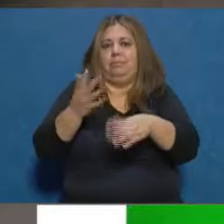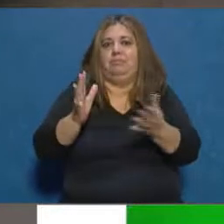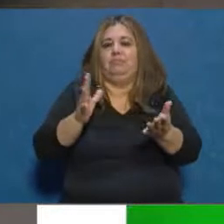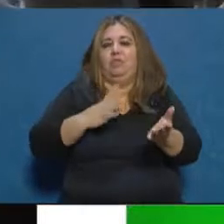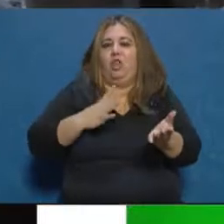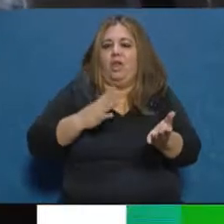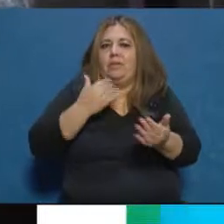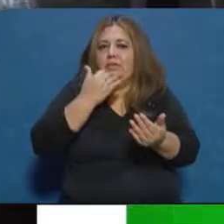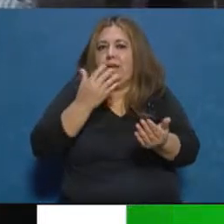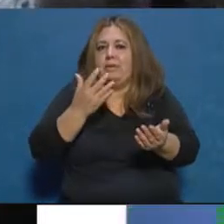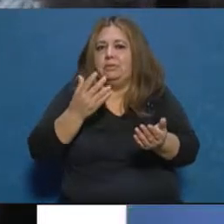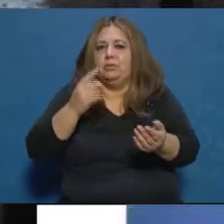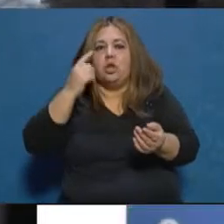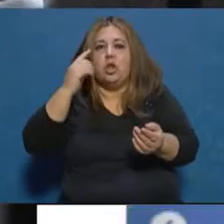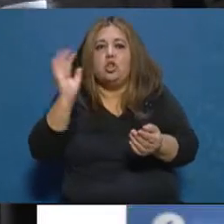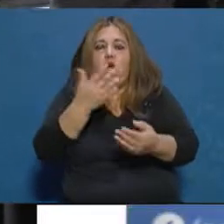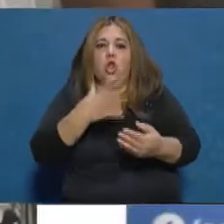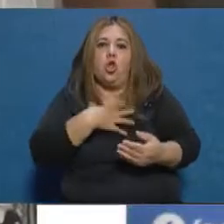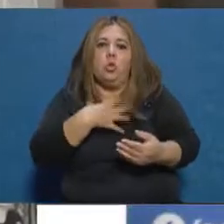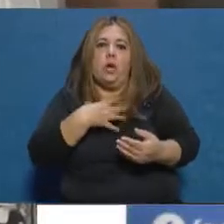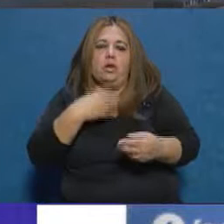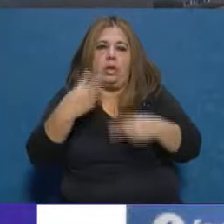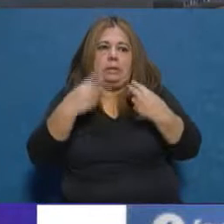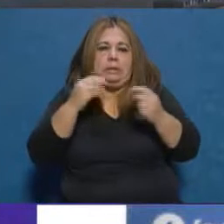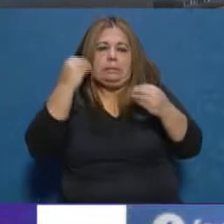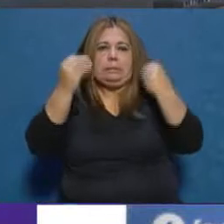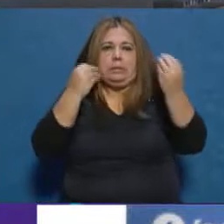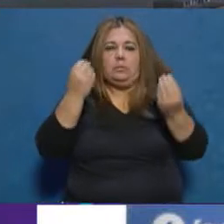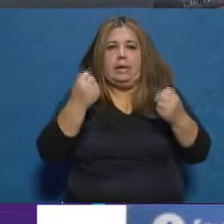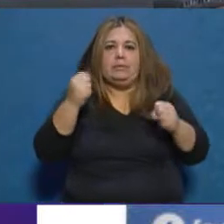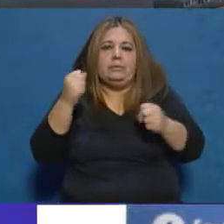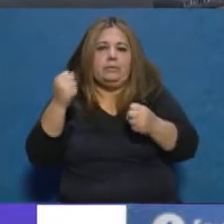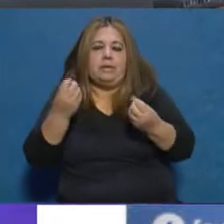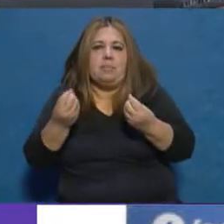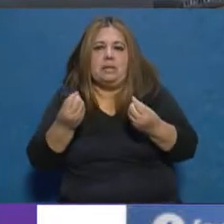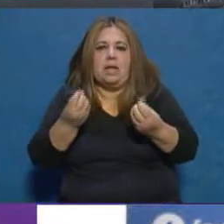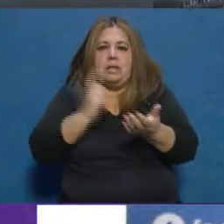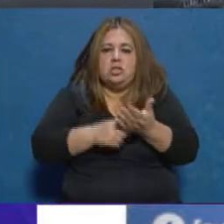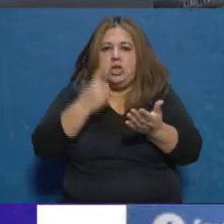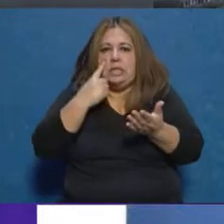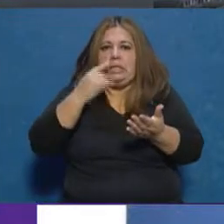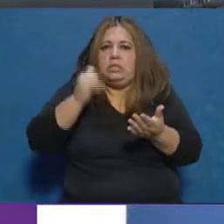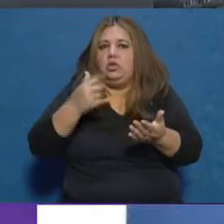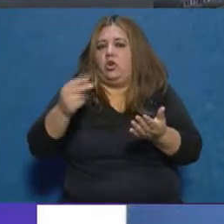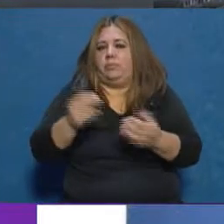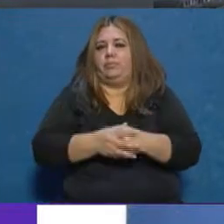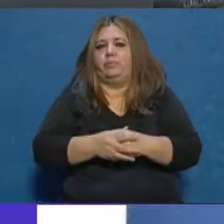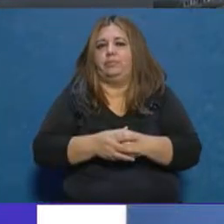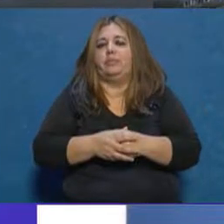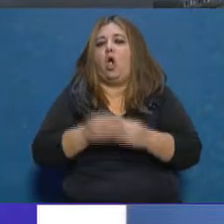ese sector crece fundamentalmente en el este. Walter Gatica se ocupa de ese tema. Te saludamos, Pepe. Buenas tardes.